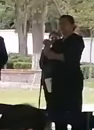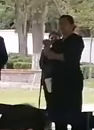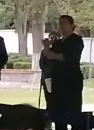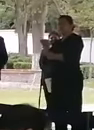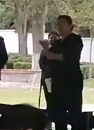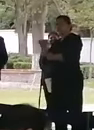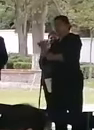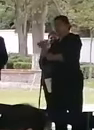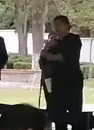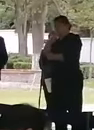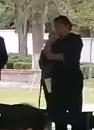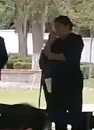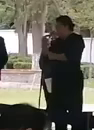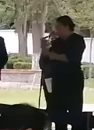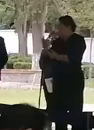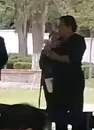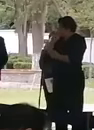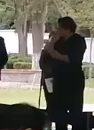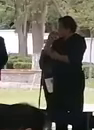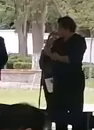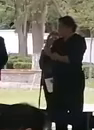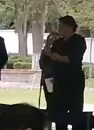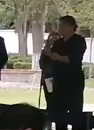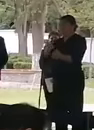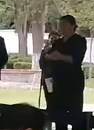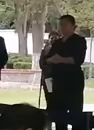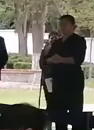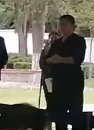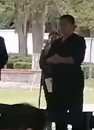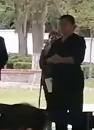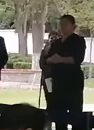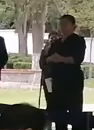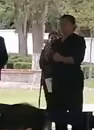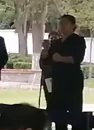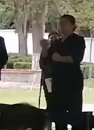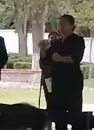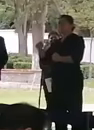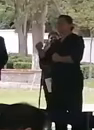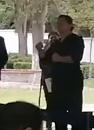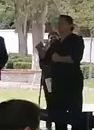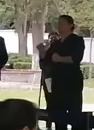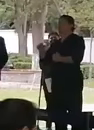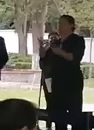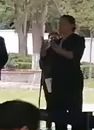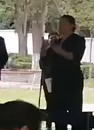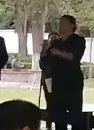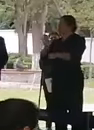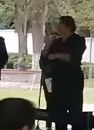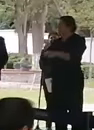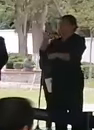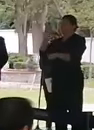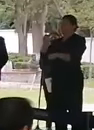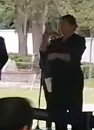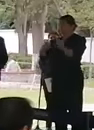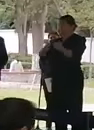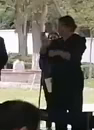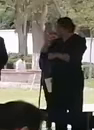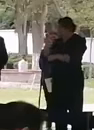porque lo tengo que decir, que se tiene que hacer muchísimo más.